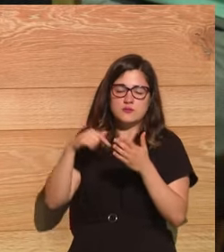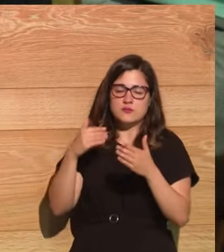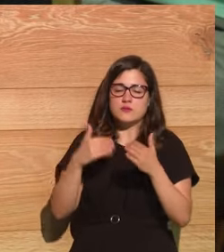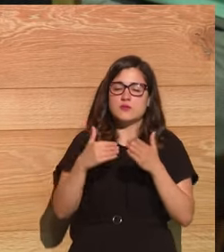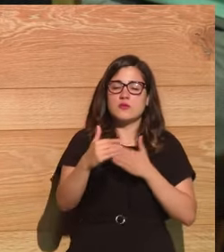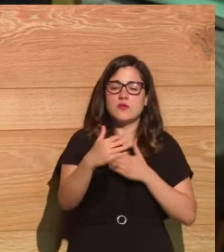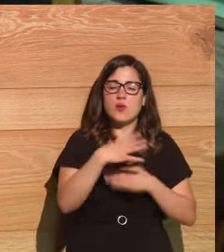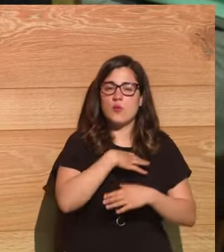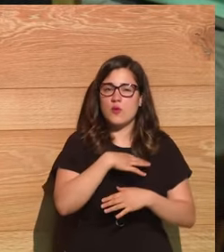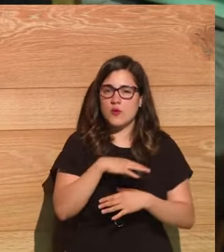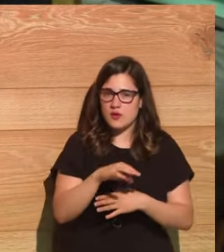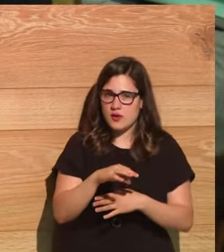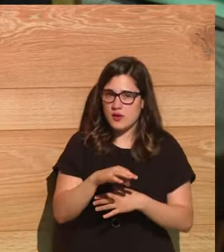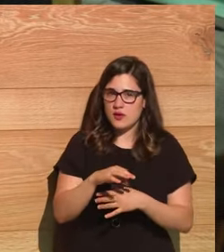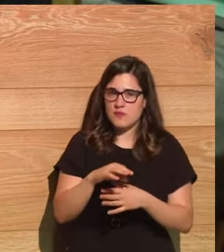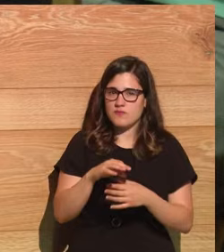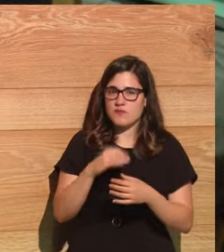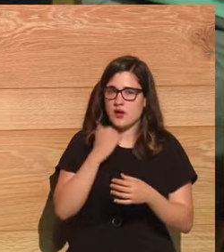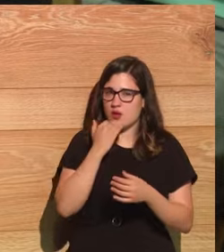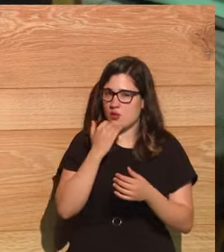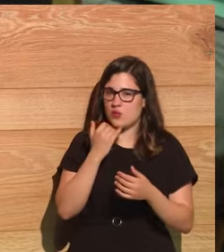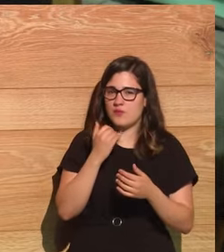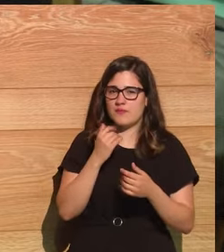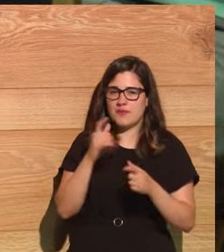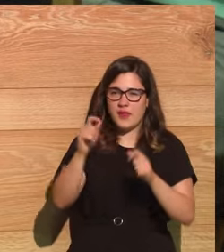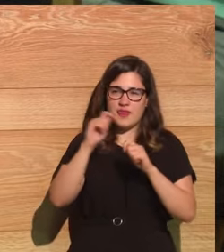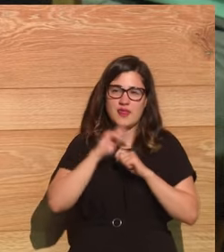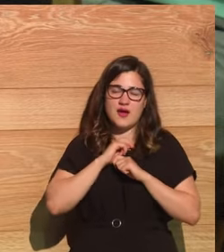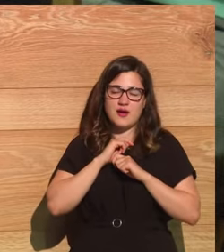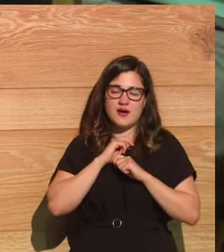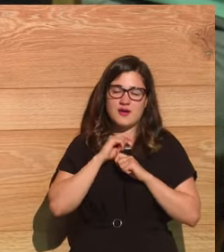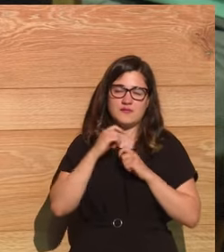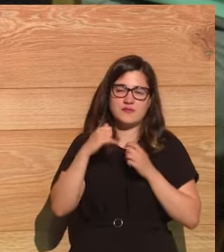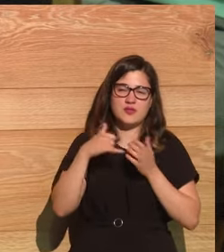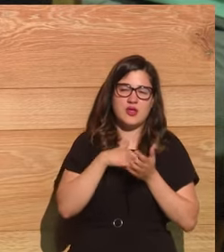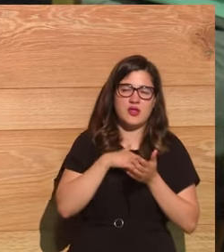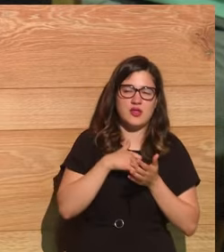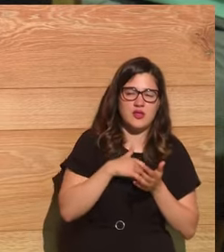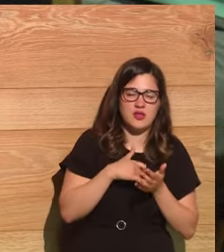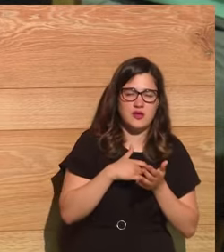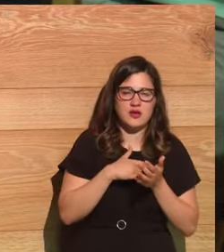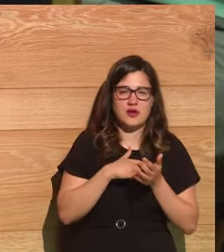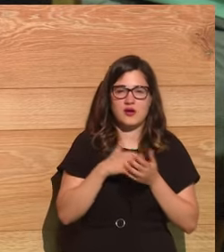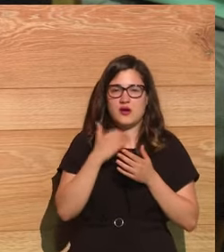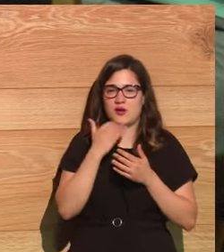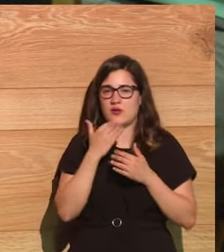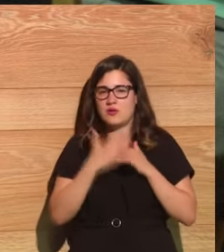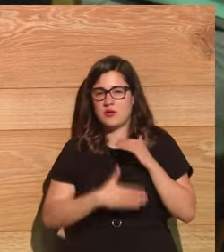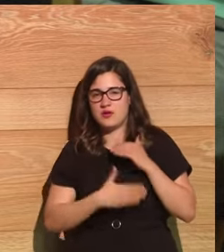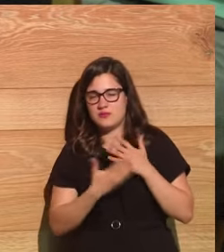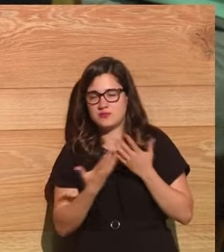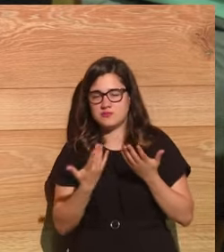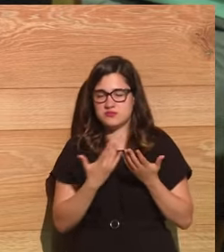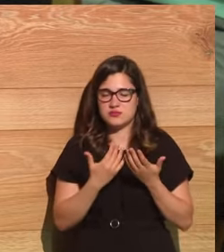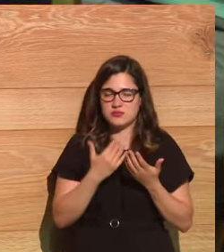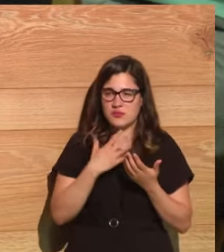puedan aflorar algún tipo de carencias en niños o en adolescentes que tengan que formarse, que educarse